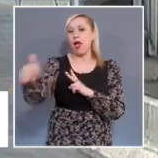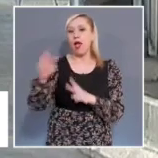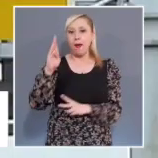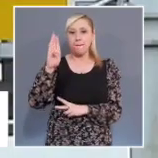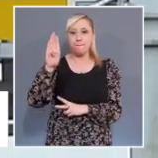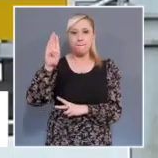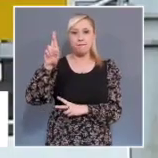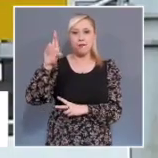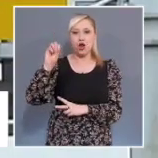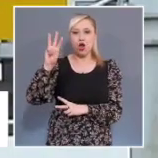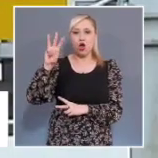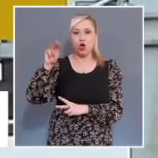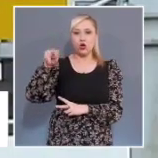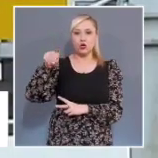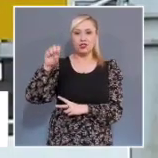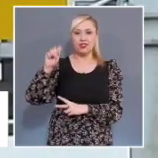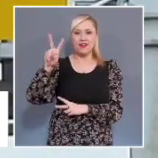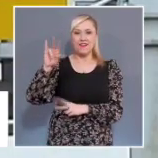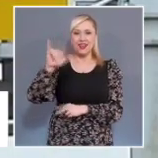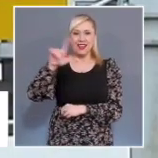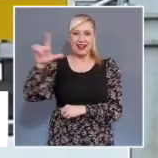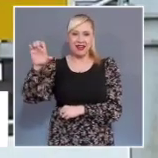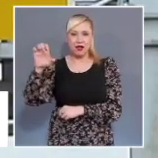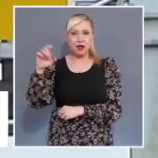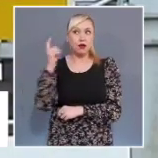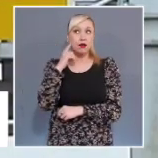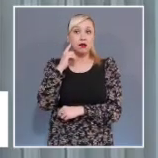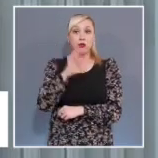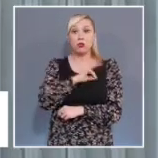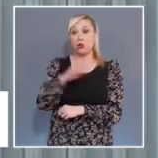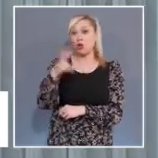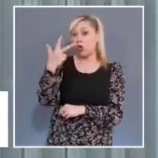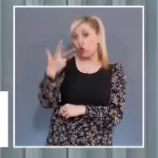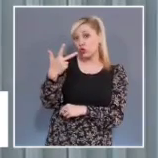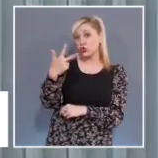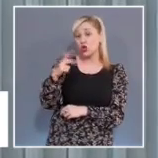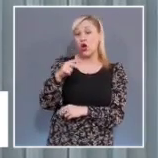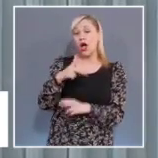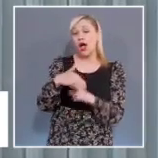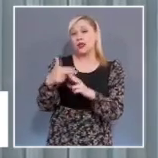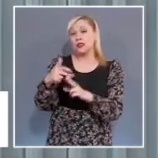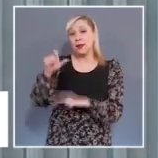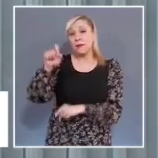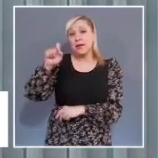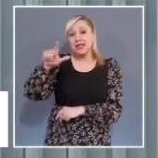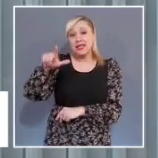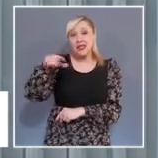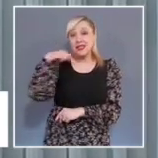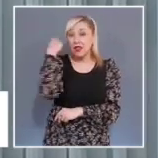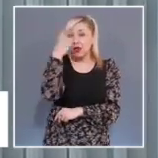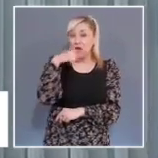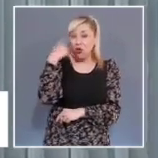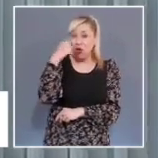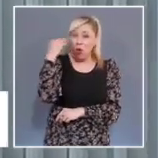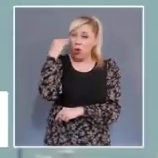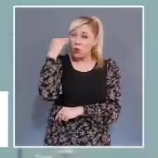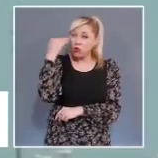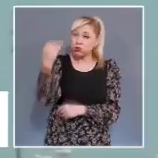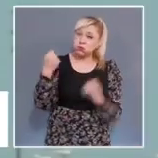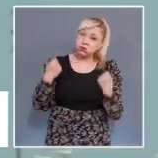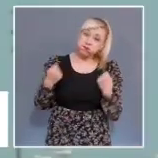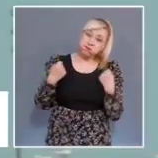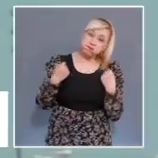al causar, imagínense, demoras de entre 8 y 27 horas para que los vehículos puedan llegar a su destino en la